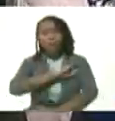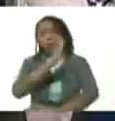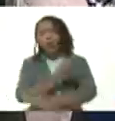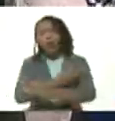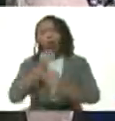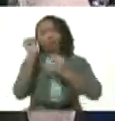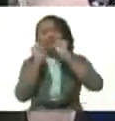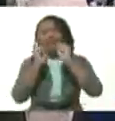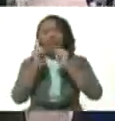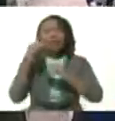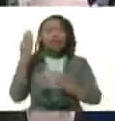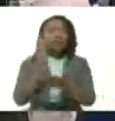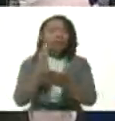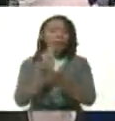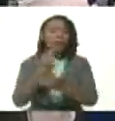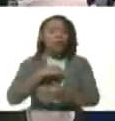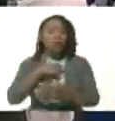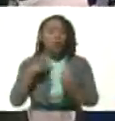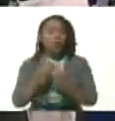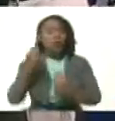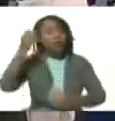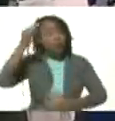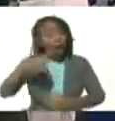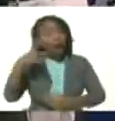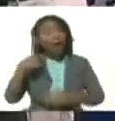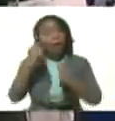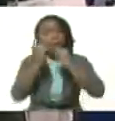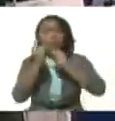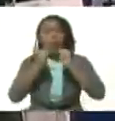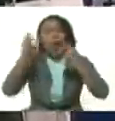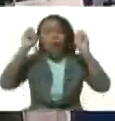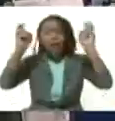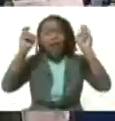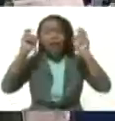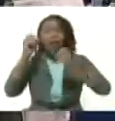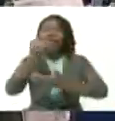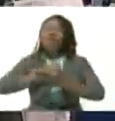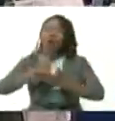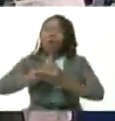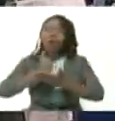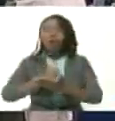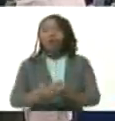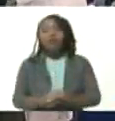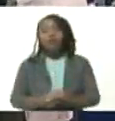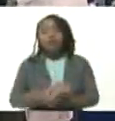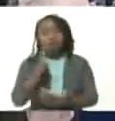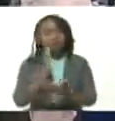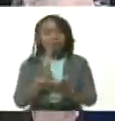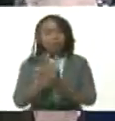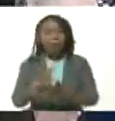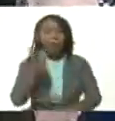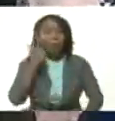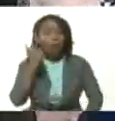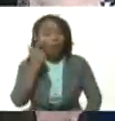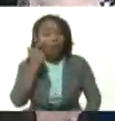Siempre he estado, desde que creé el motor como el concepto motor farmacéutico, siempre he estado pendiente